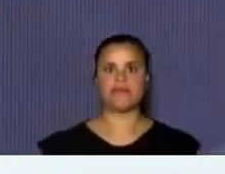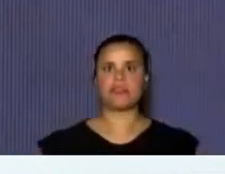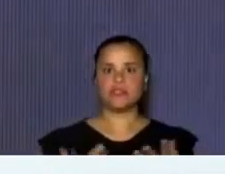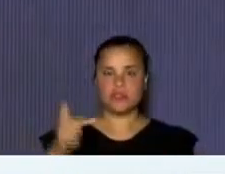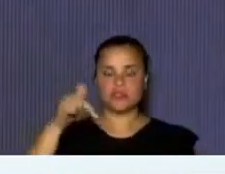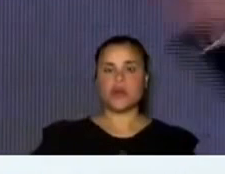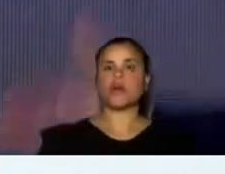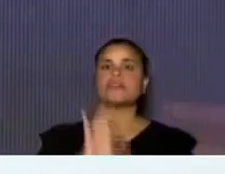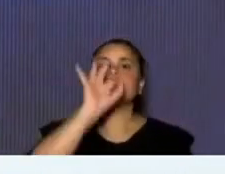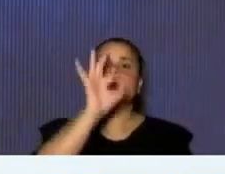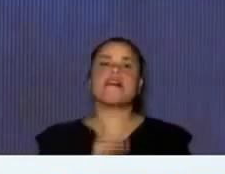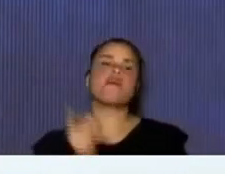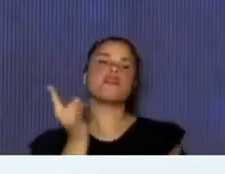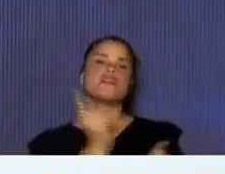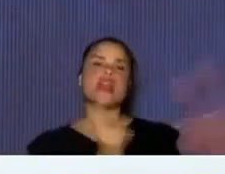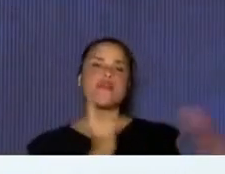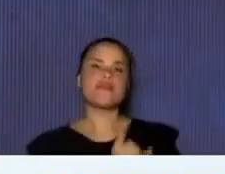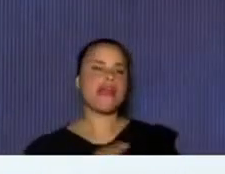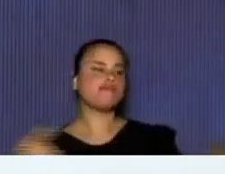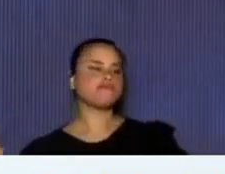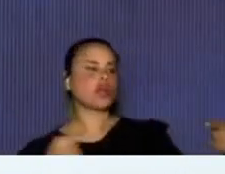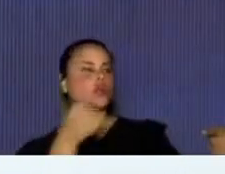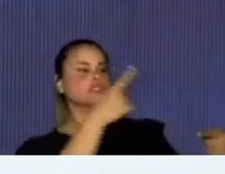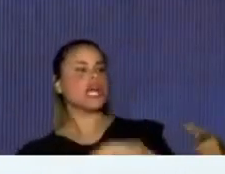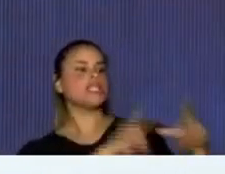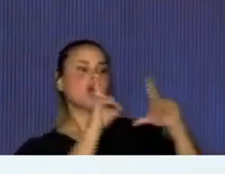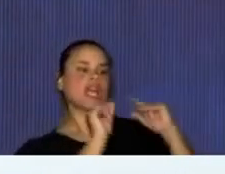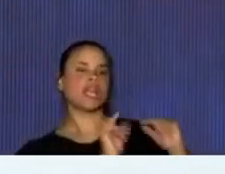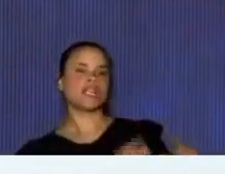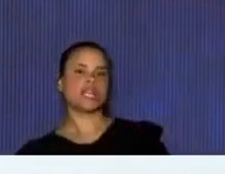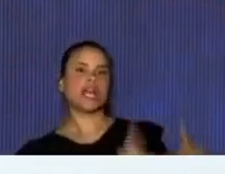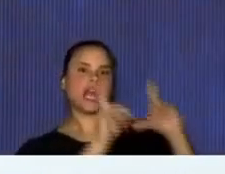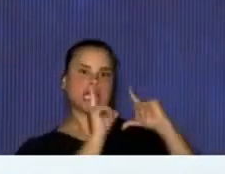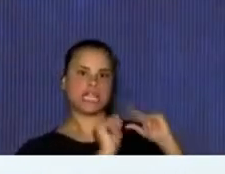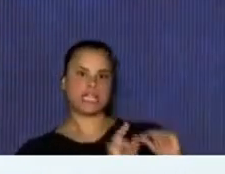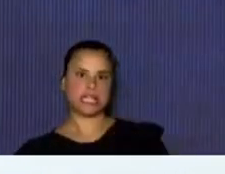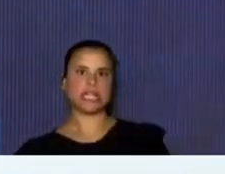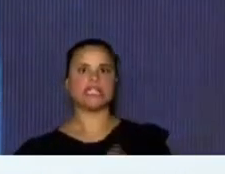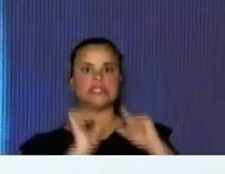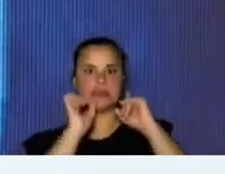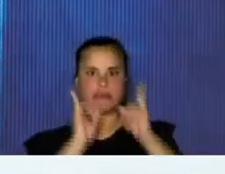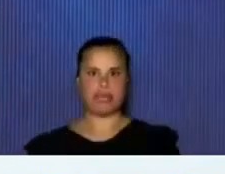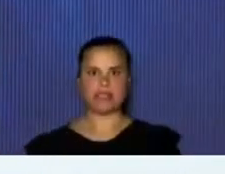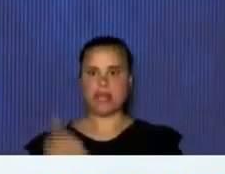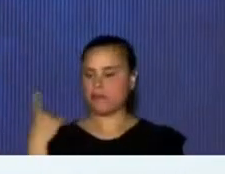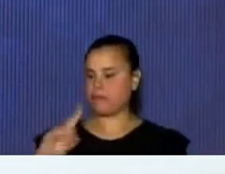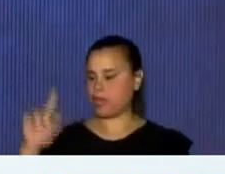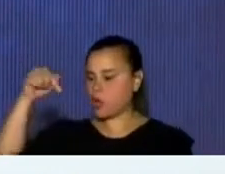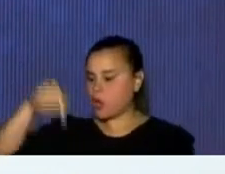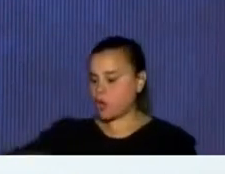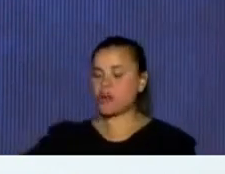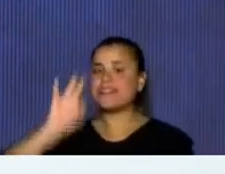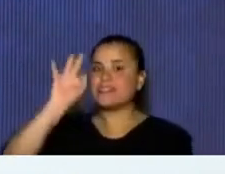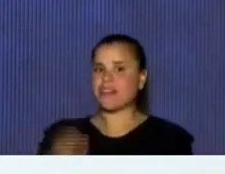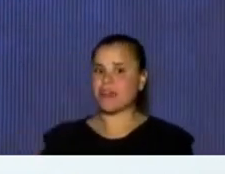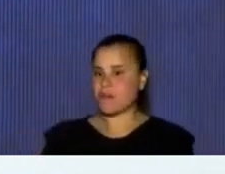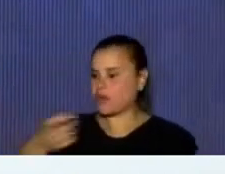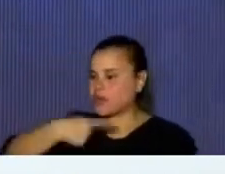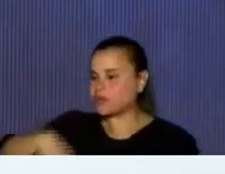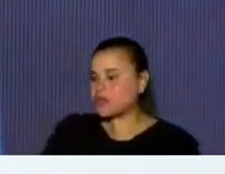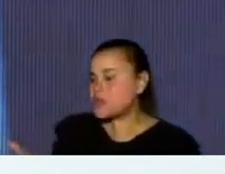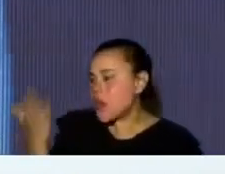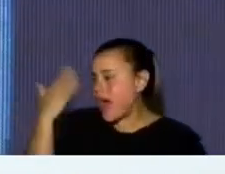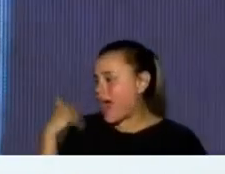pudo contestar de alguna manera y poder salir de ese lugar